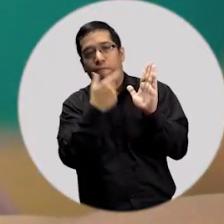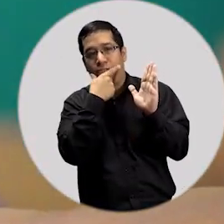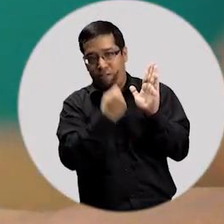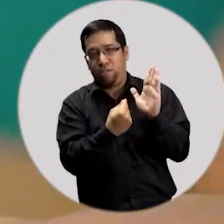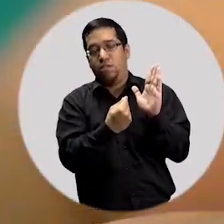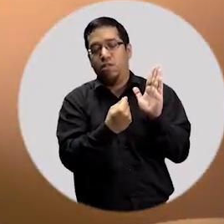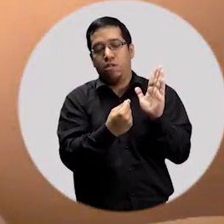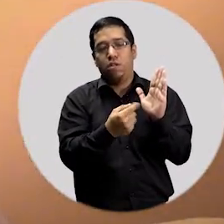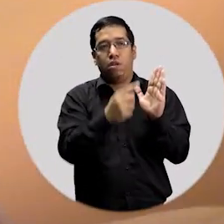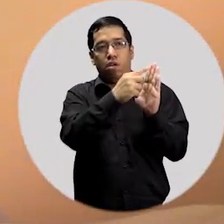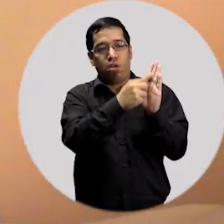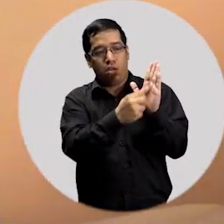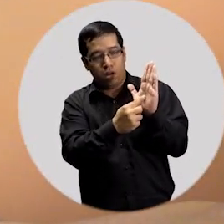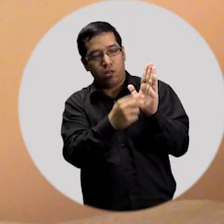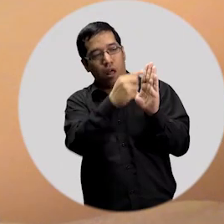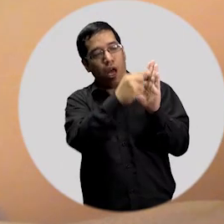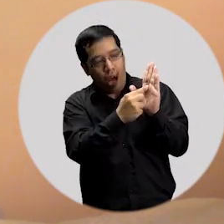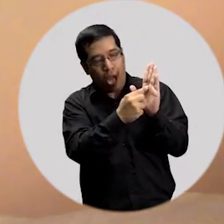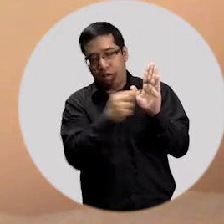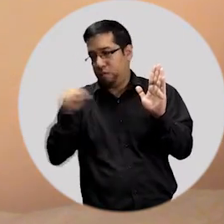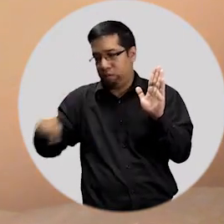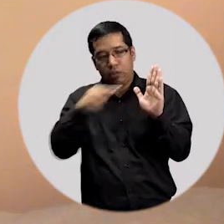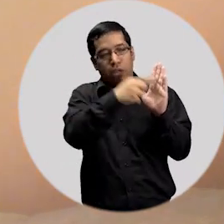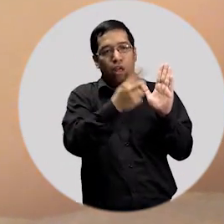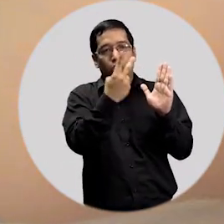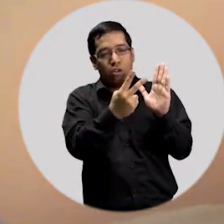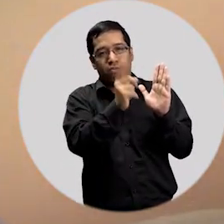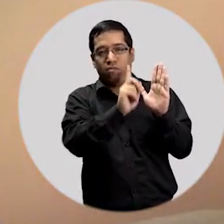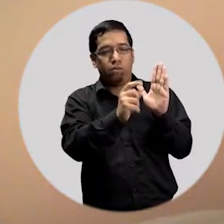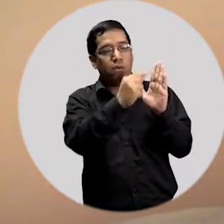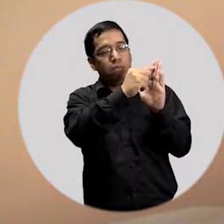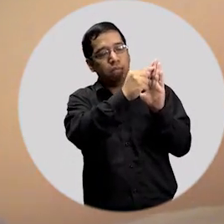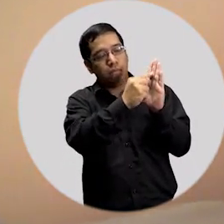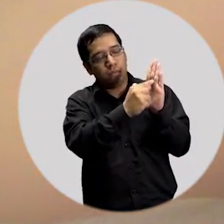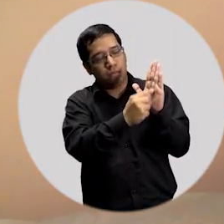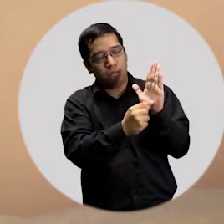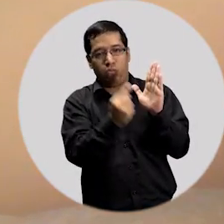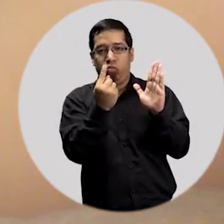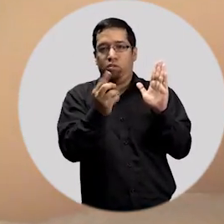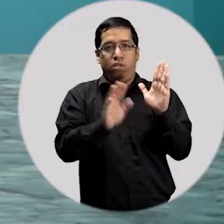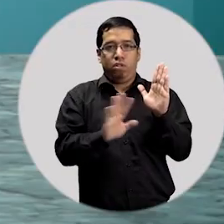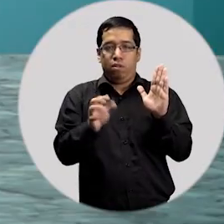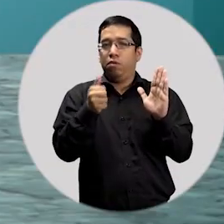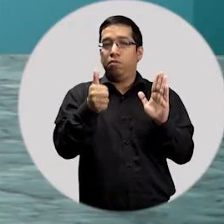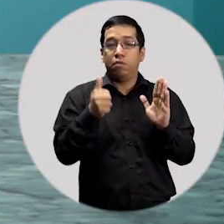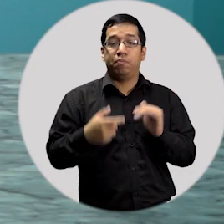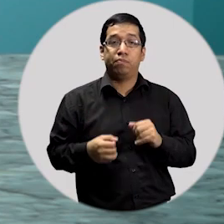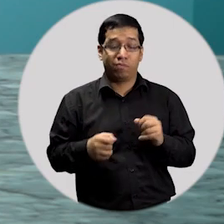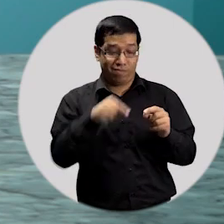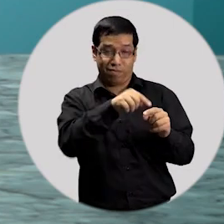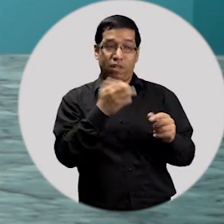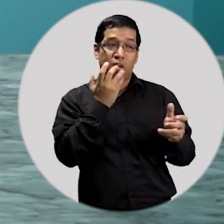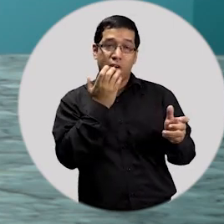Máximo se tiene que llegar a poner hasta 150 grados y entre 5 y 10 minutos. Es importante